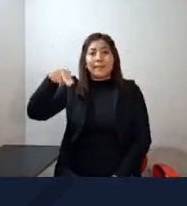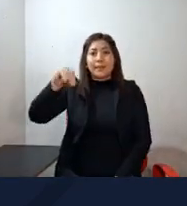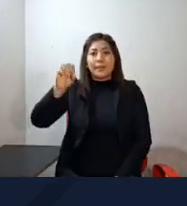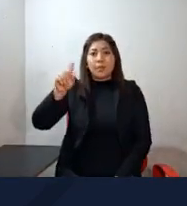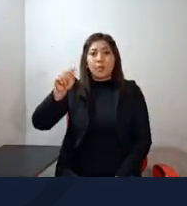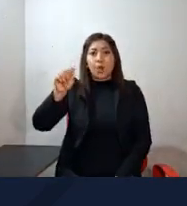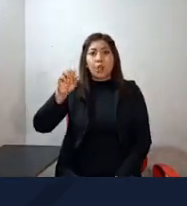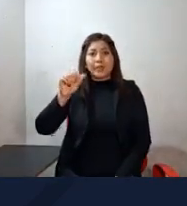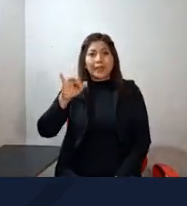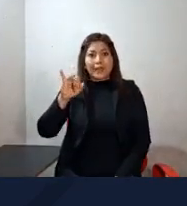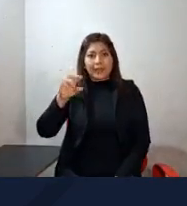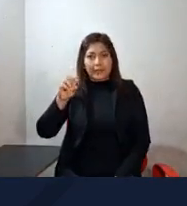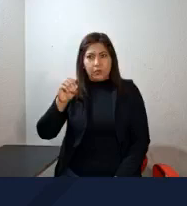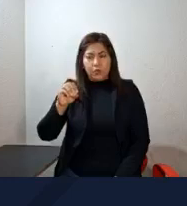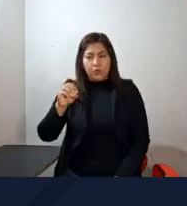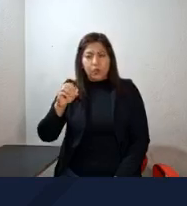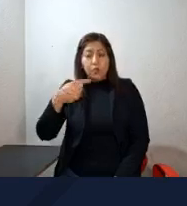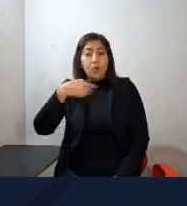conducto.